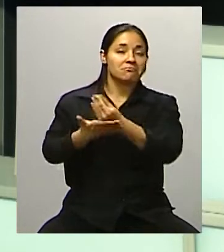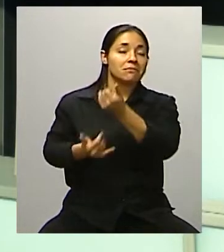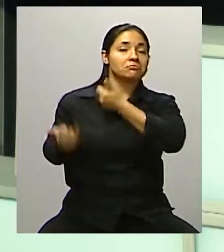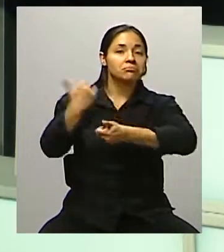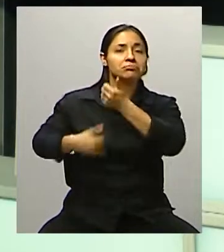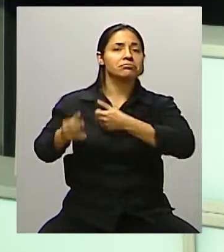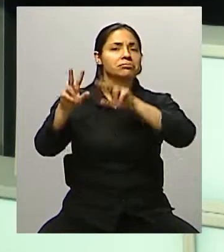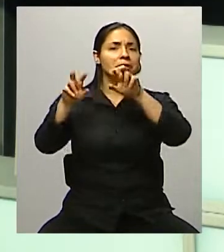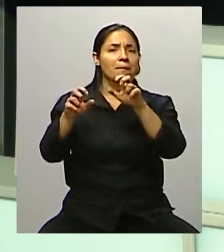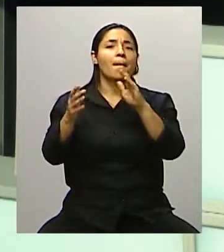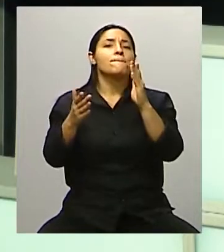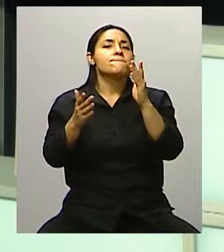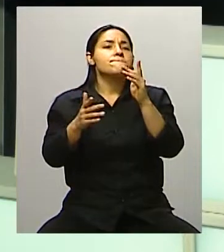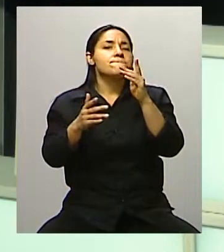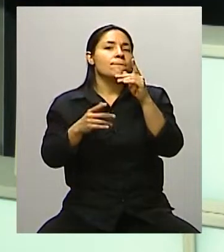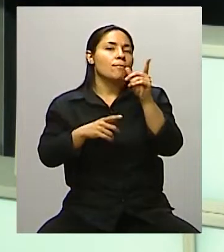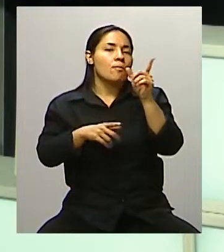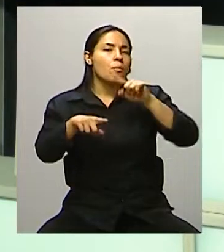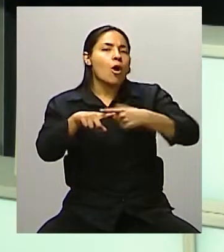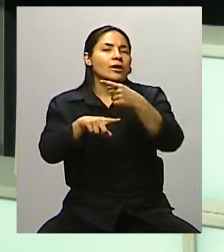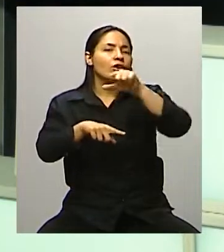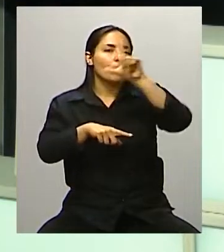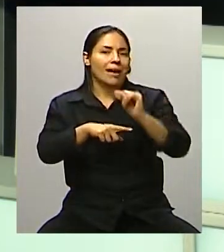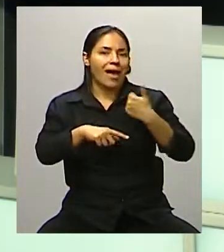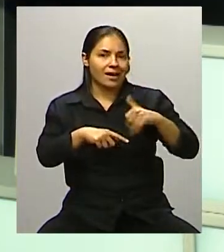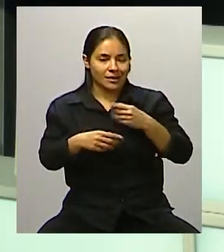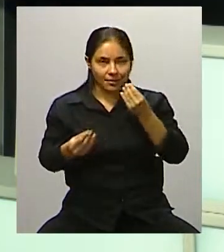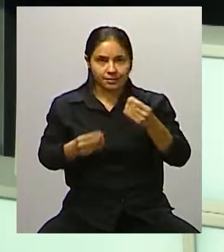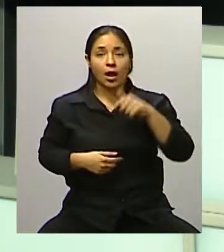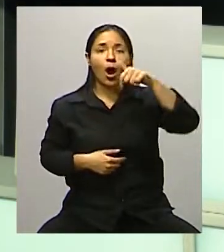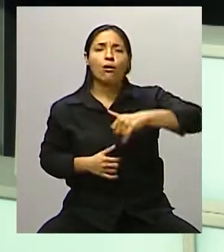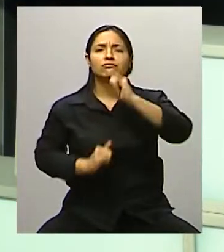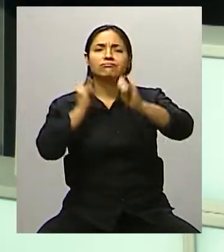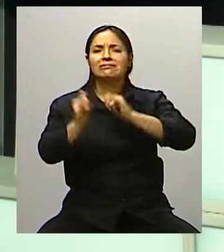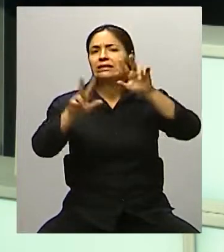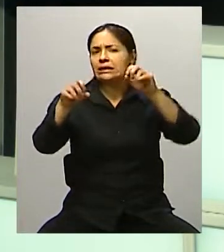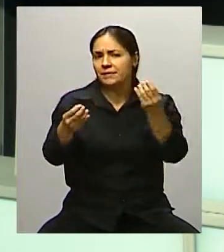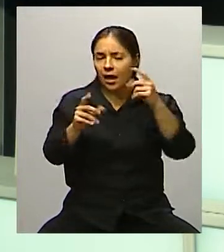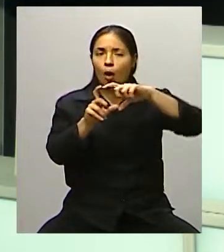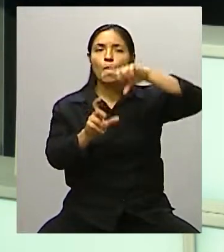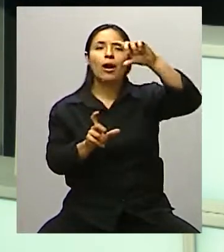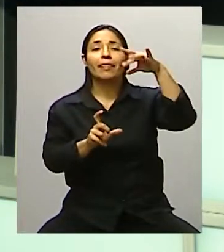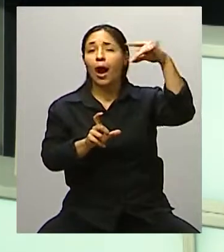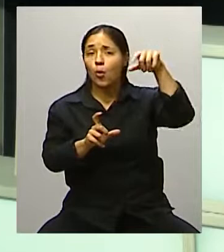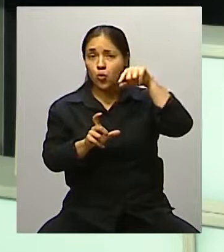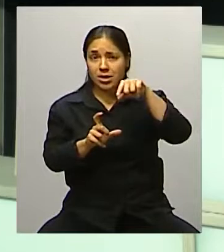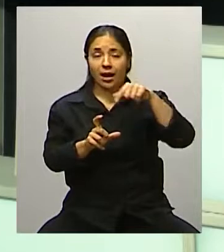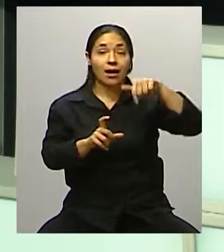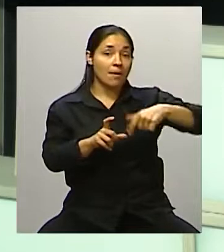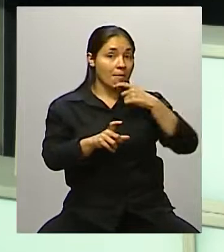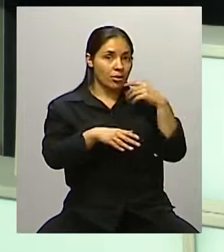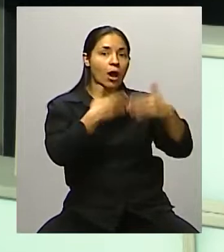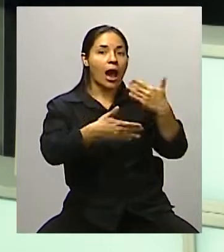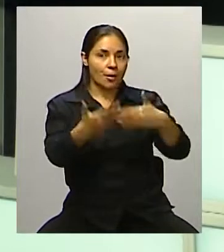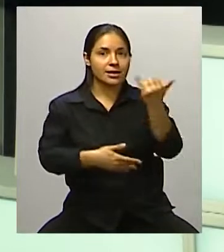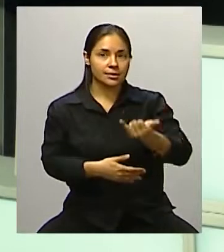pasando a nivel político en nuestro país. Nos metemos, Hugo, con la boleta única. Digo, aquí en Mendoza se ha logrado que avance el tema, pero también hay